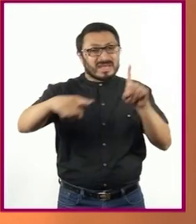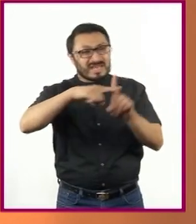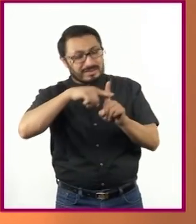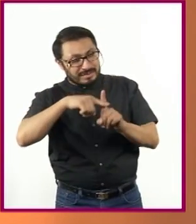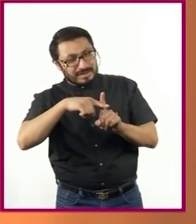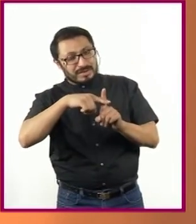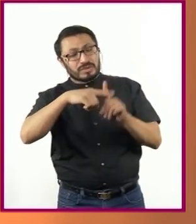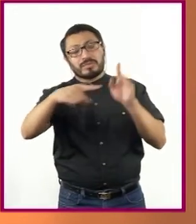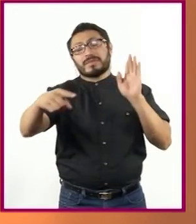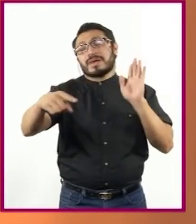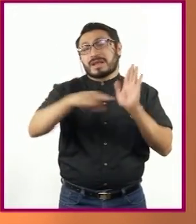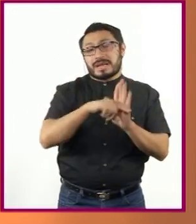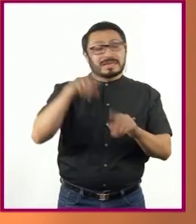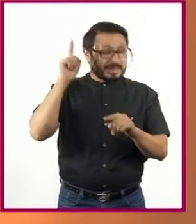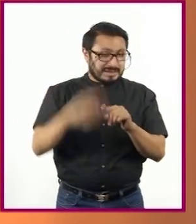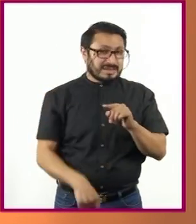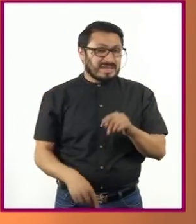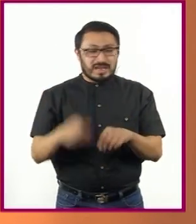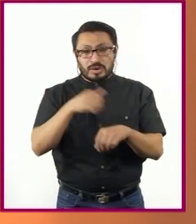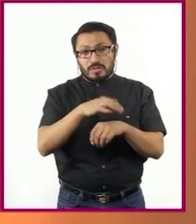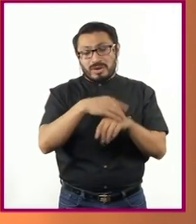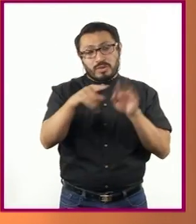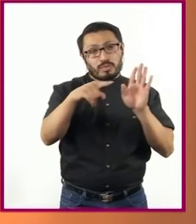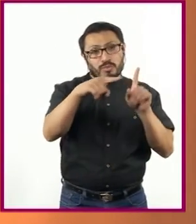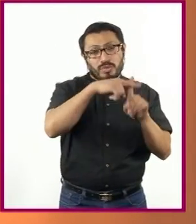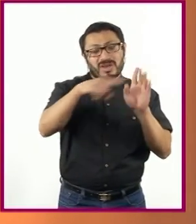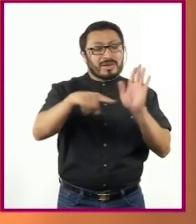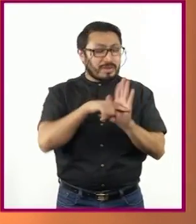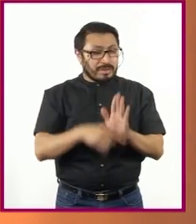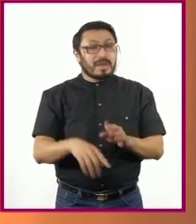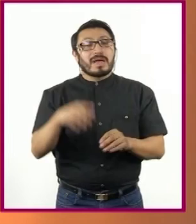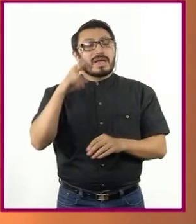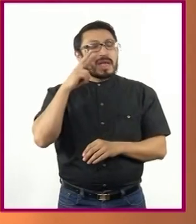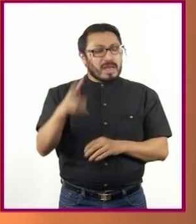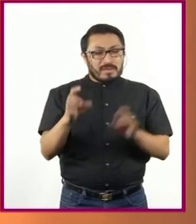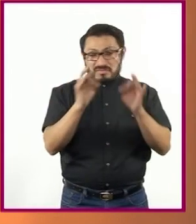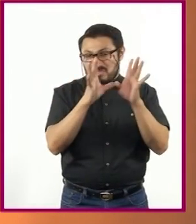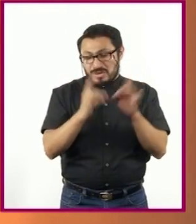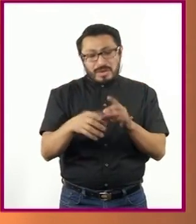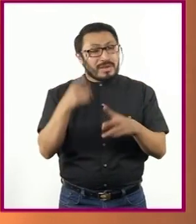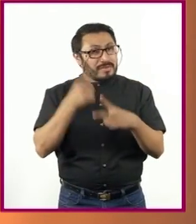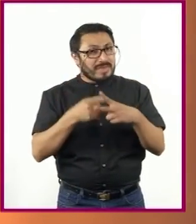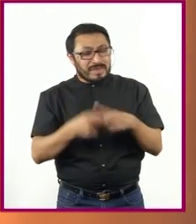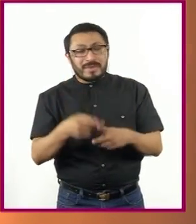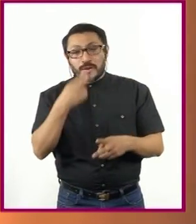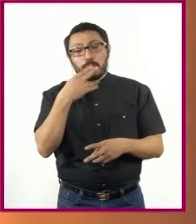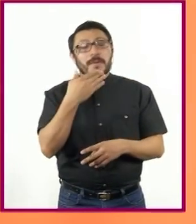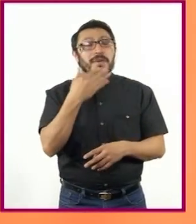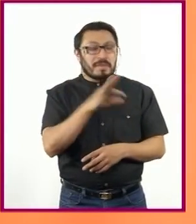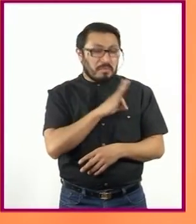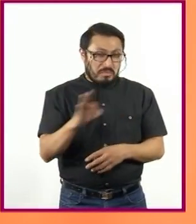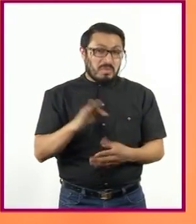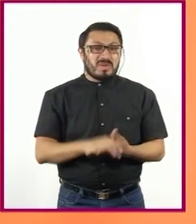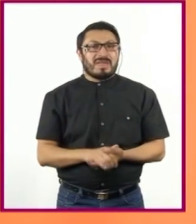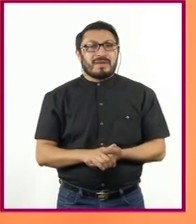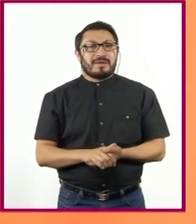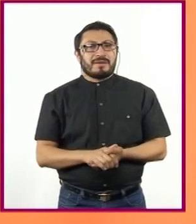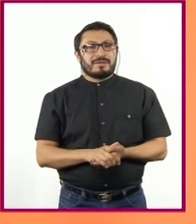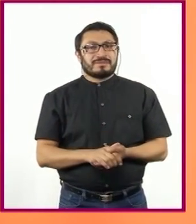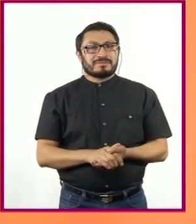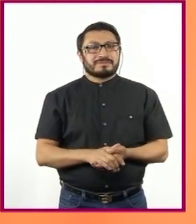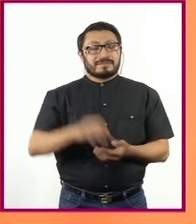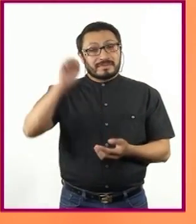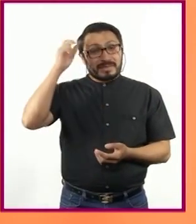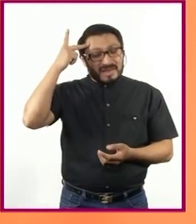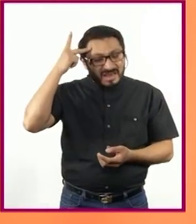números positivos y negativos. Y vimos situaciones en las que dichas operaciones se pueden aplicar. San